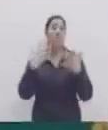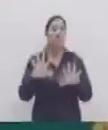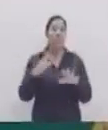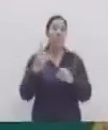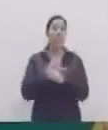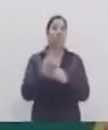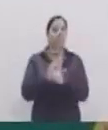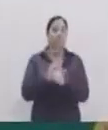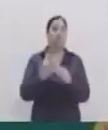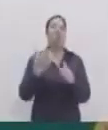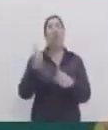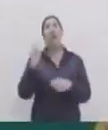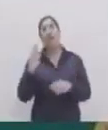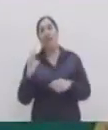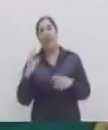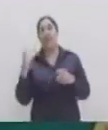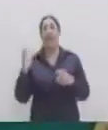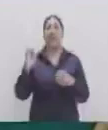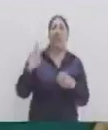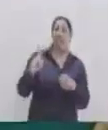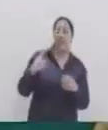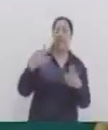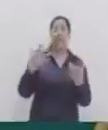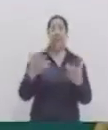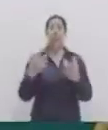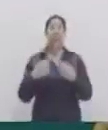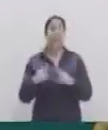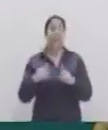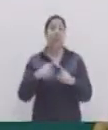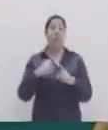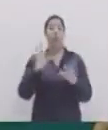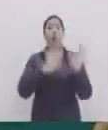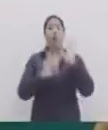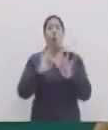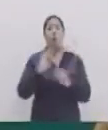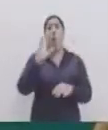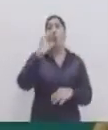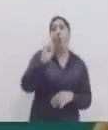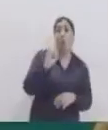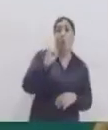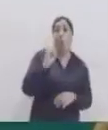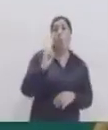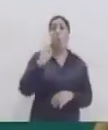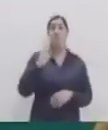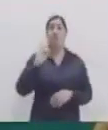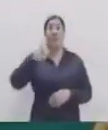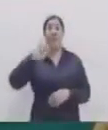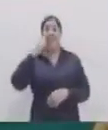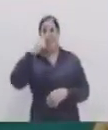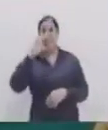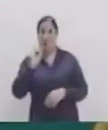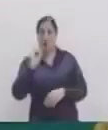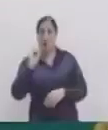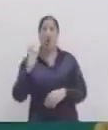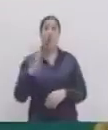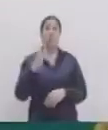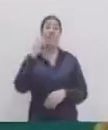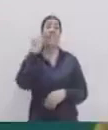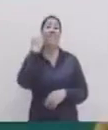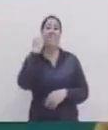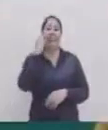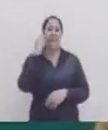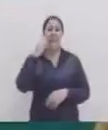no necesariamente van a ser el núcleo del predicado. Pueden ser un objeto directo, un objeto indirecto, un núcleo